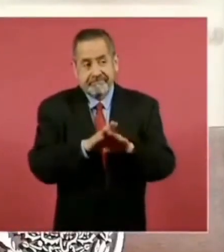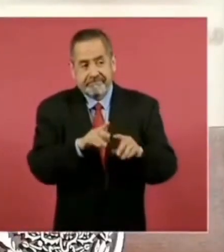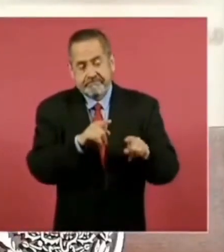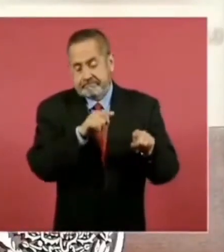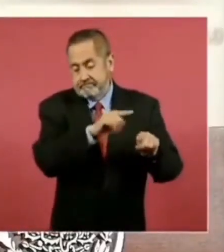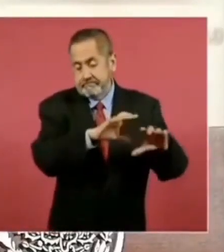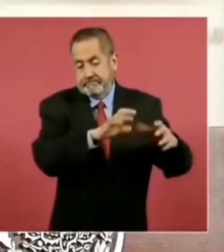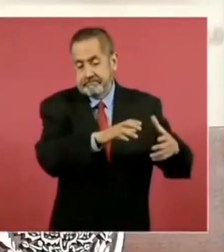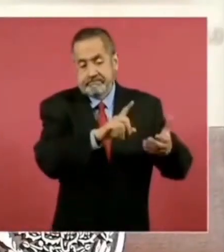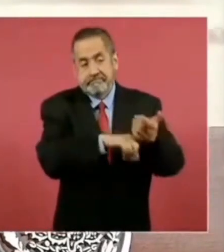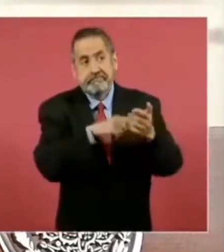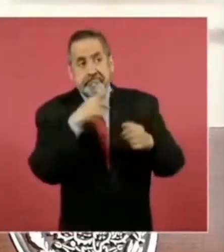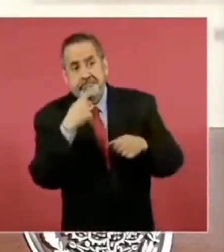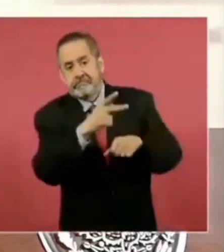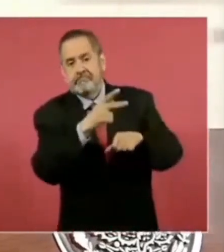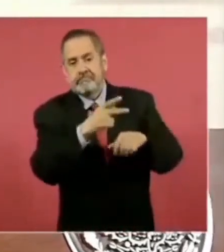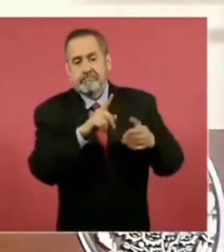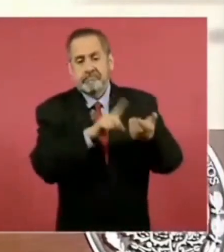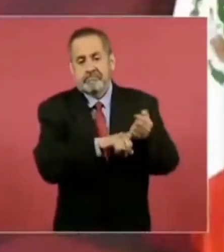ese